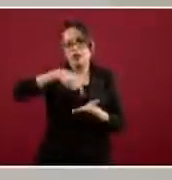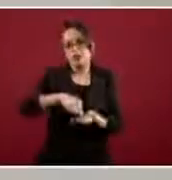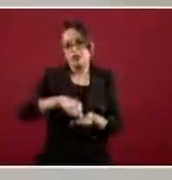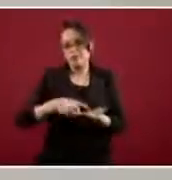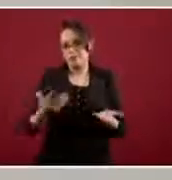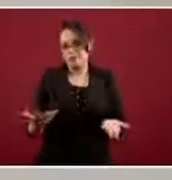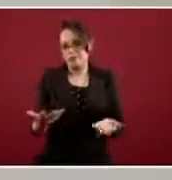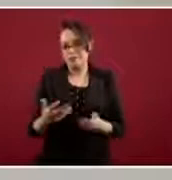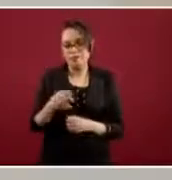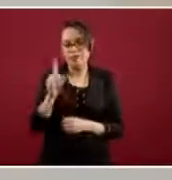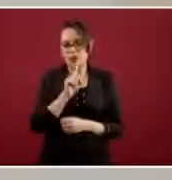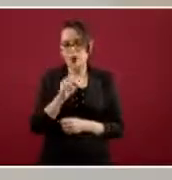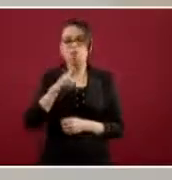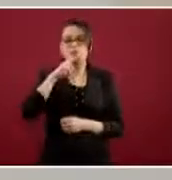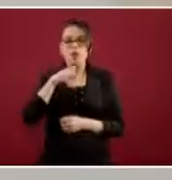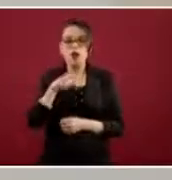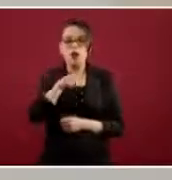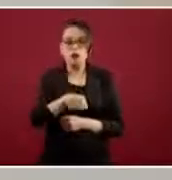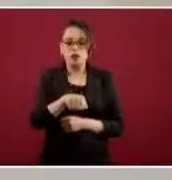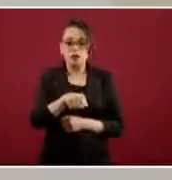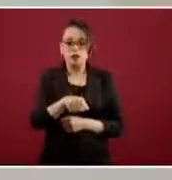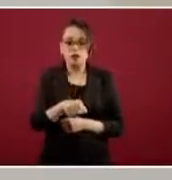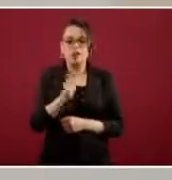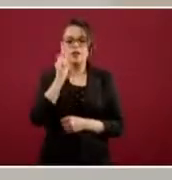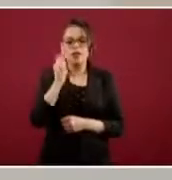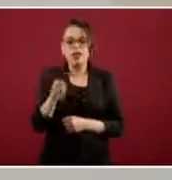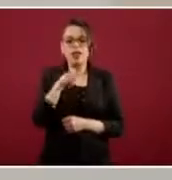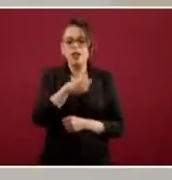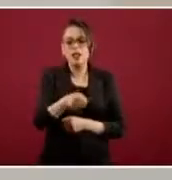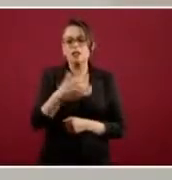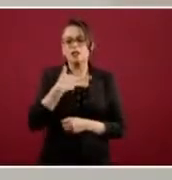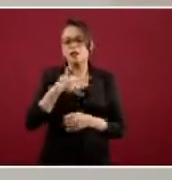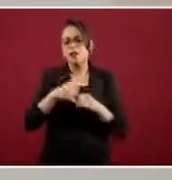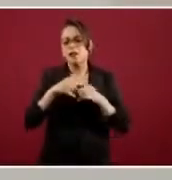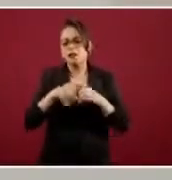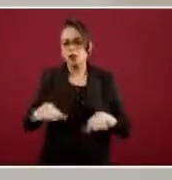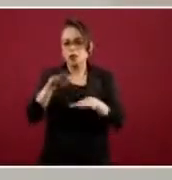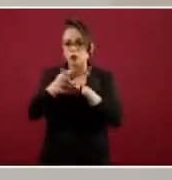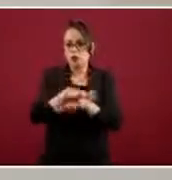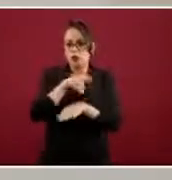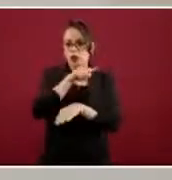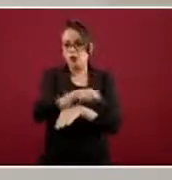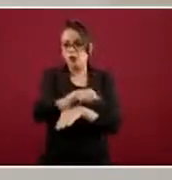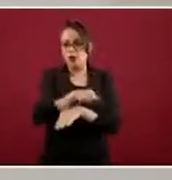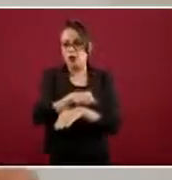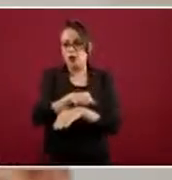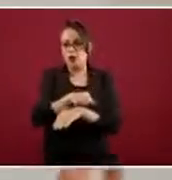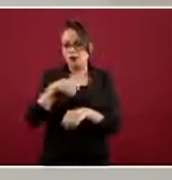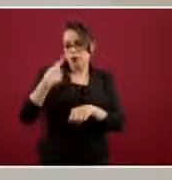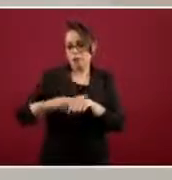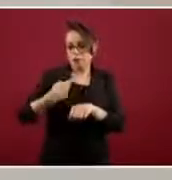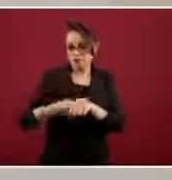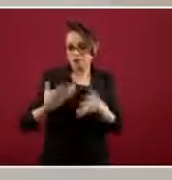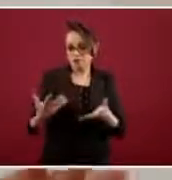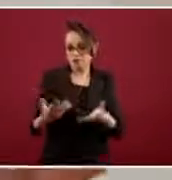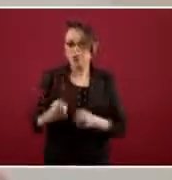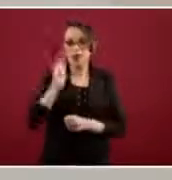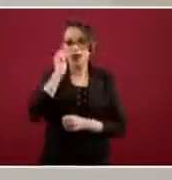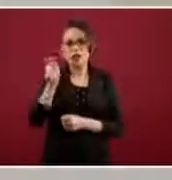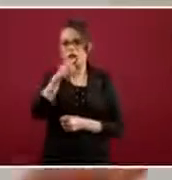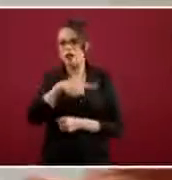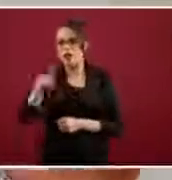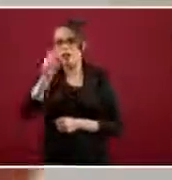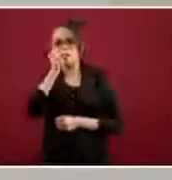diaria, de decir, a ver, ¿qué sé de esta epidemia? ¿Qué información tengo? ¿Qué información creíble? ¿Qué información viene de rumores? Y